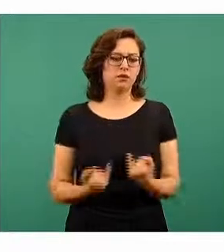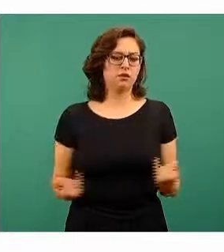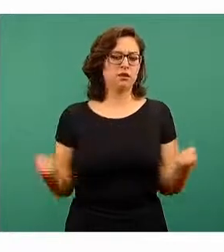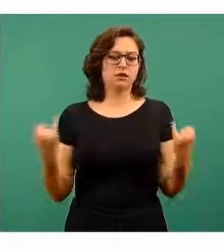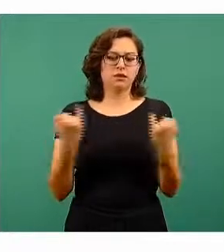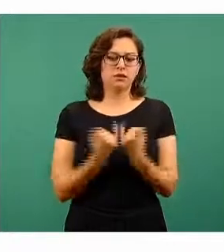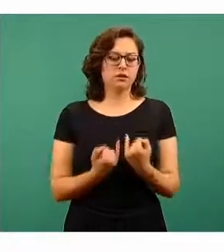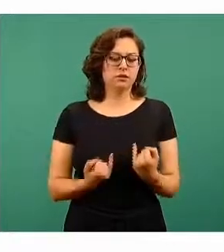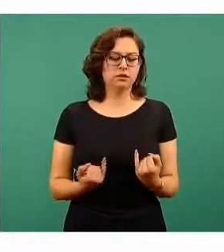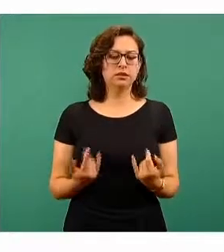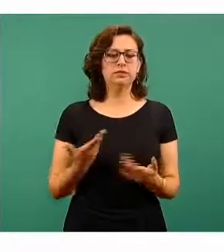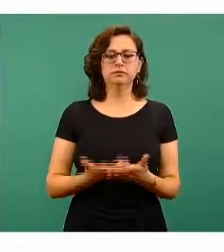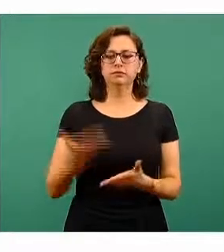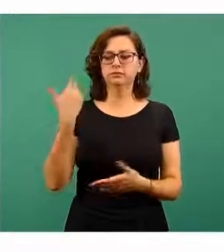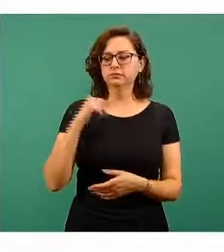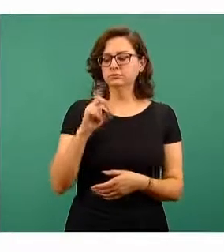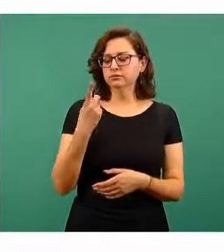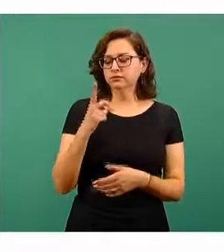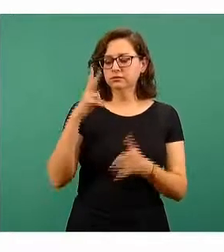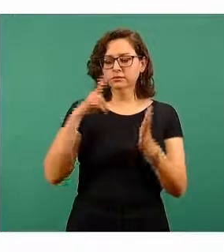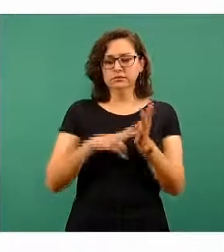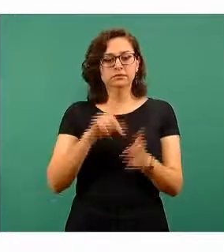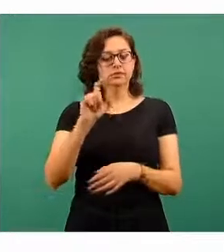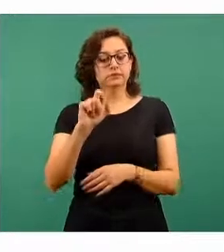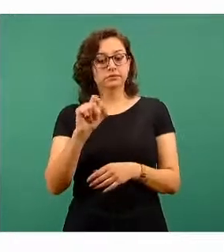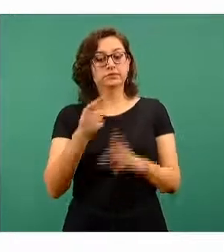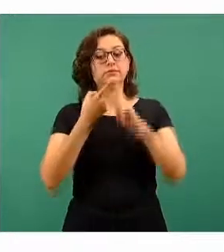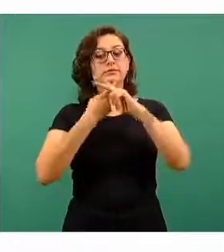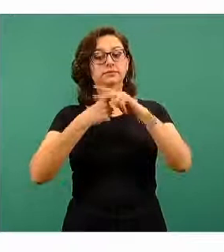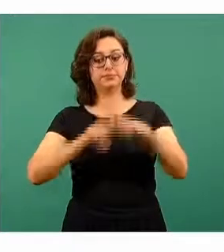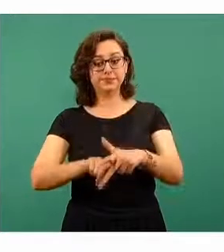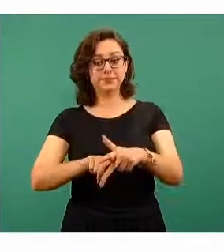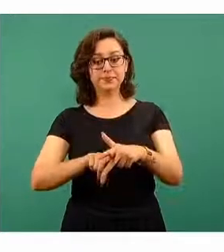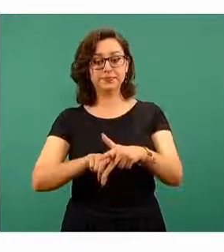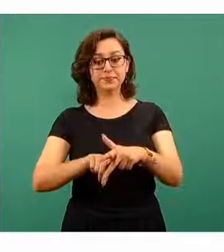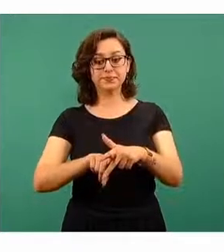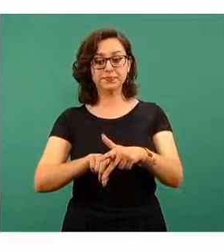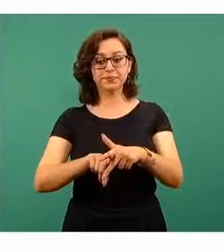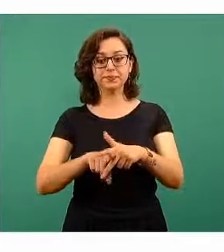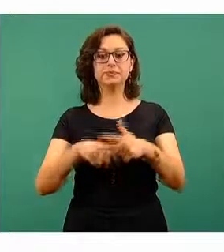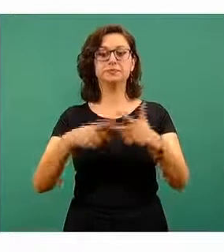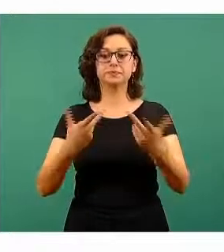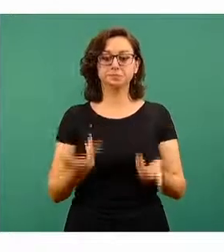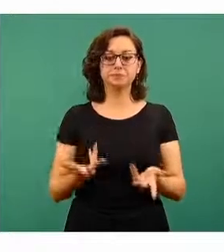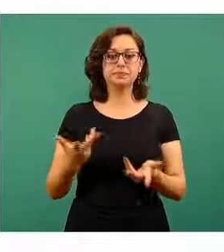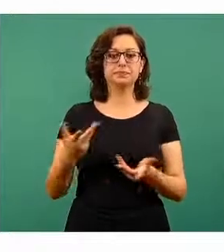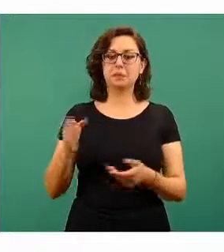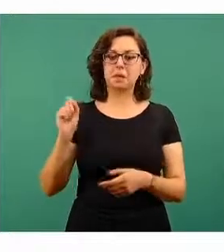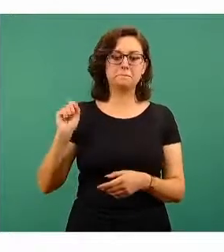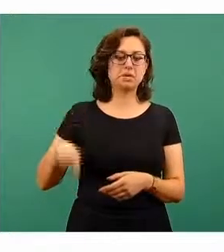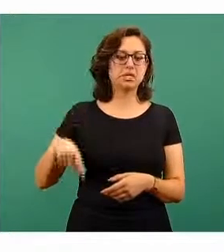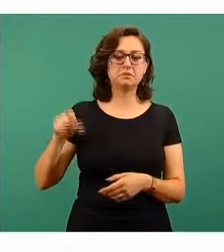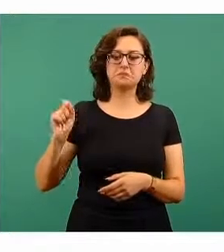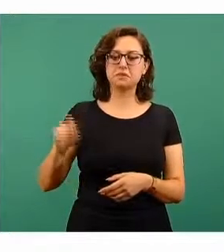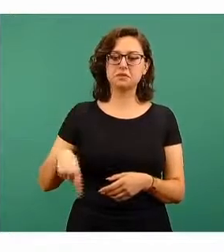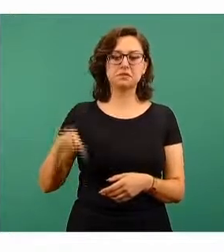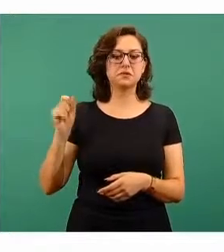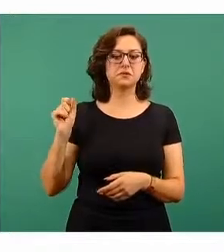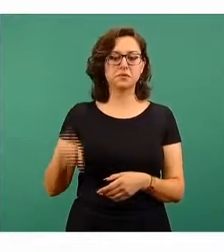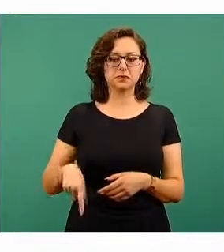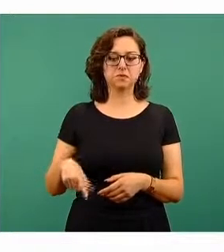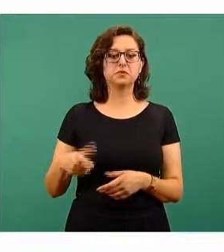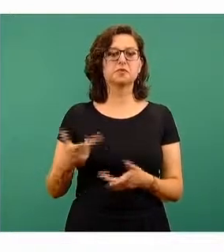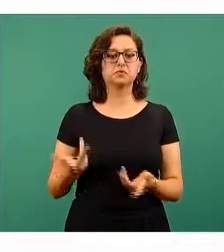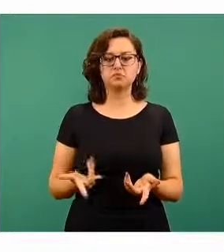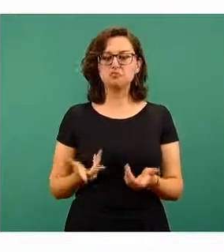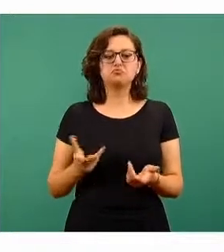la vacunación en diciembre de 2020, tenemos una frecuencia de estos eventos que es